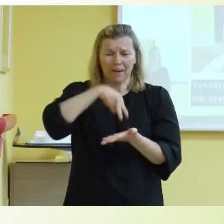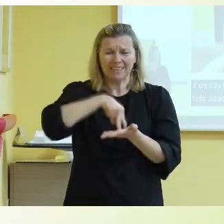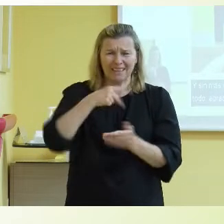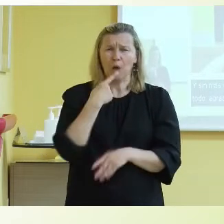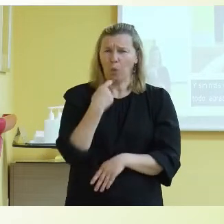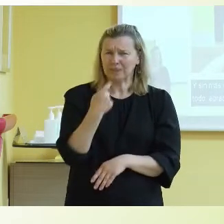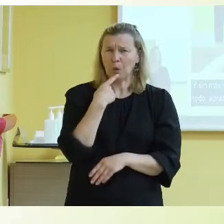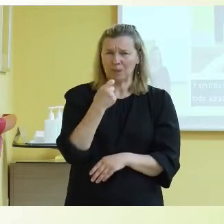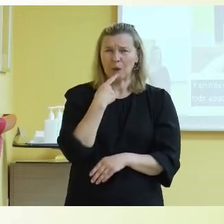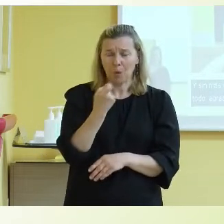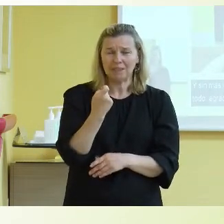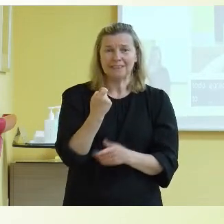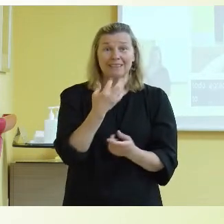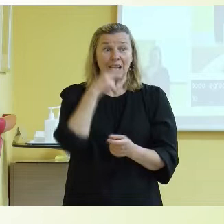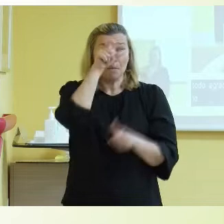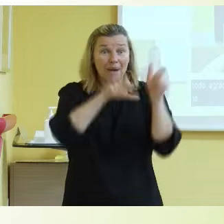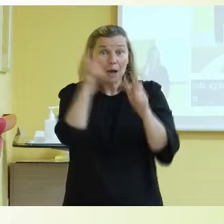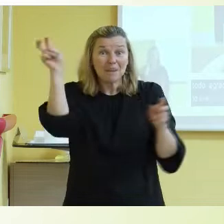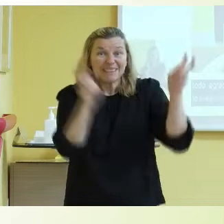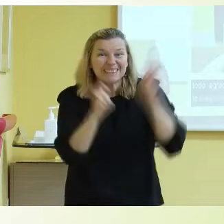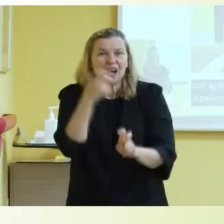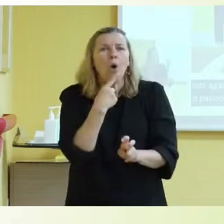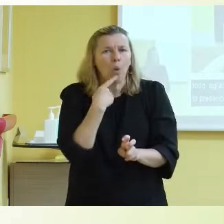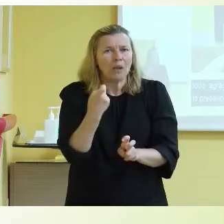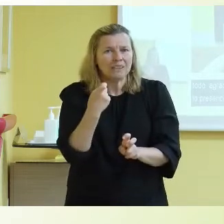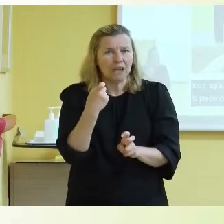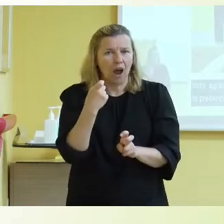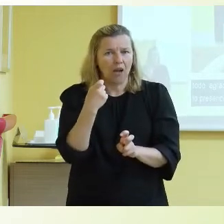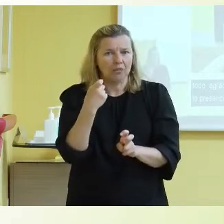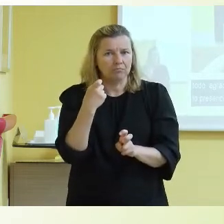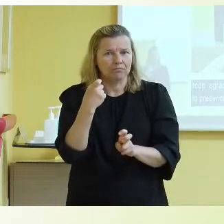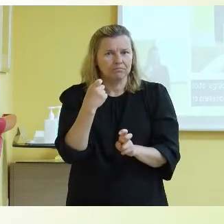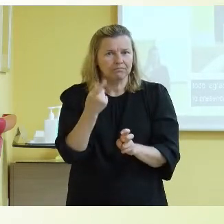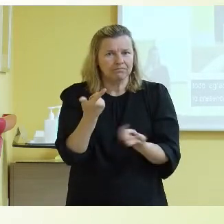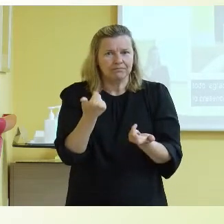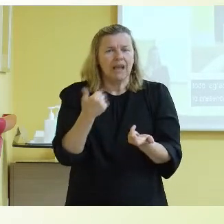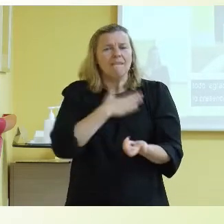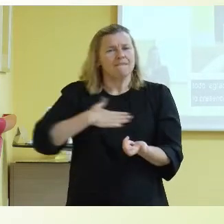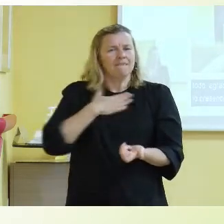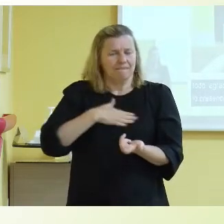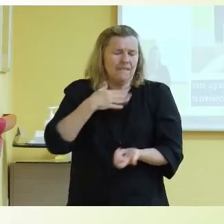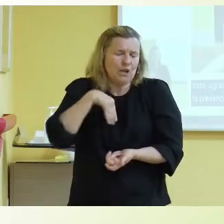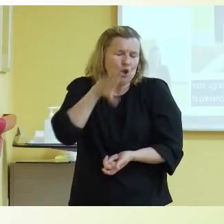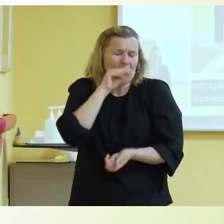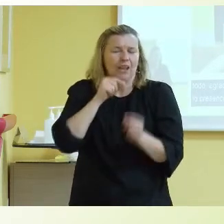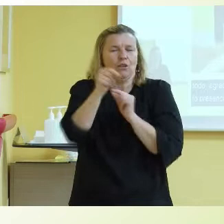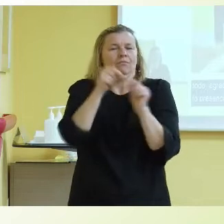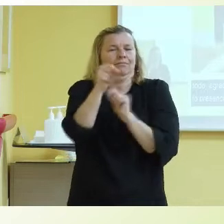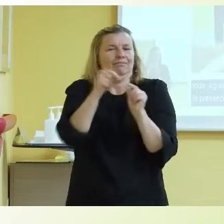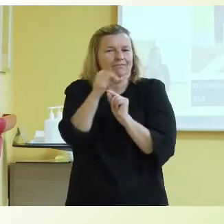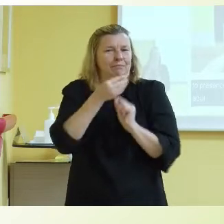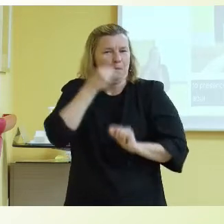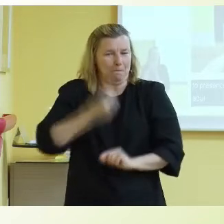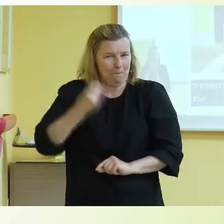costando que las personas vengan aquí físicamente. Se hace mucho más cómodo, yo lo entiendo, el tema online, yo lo